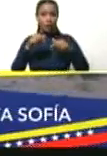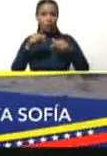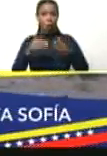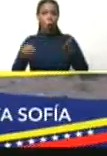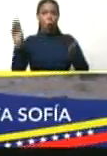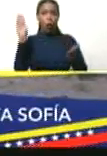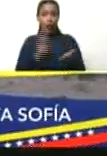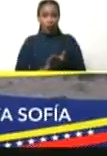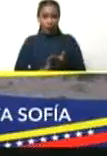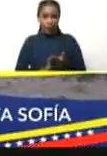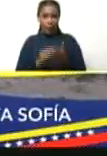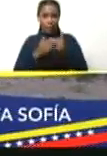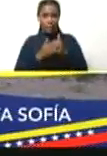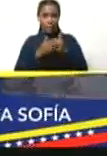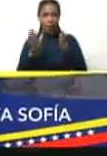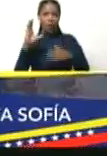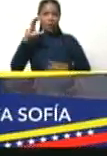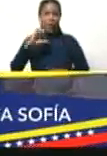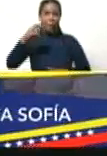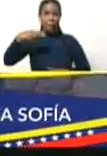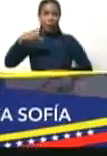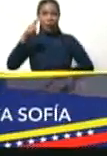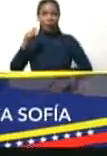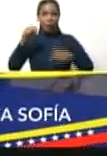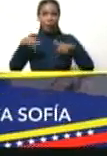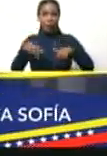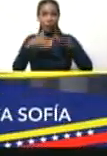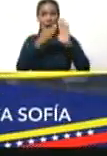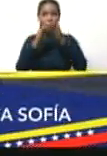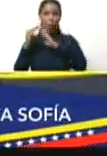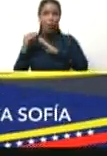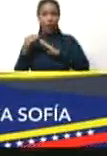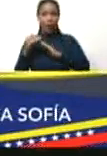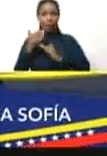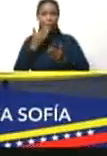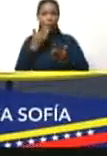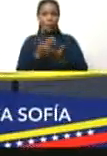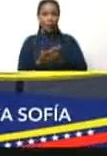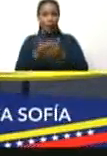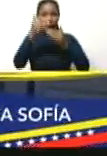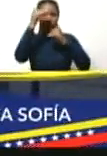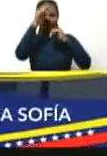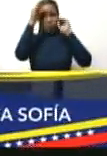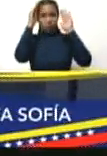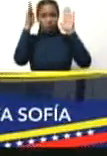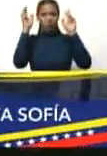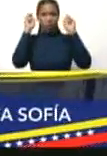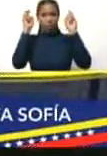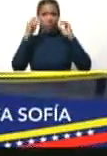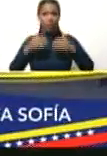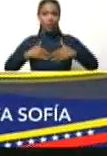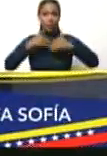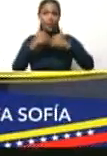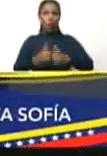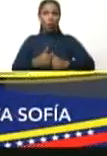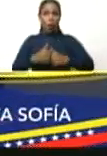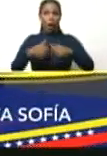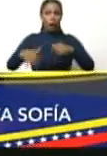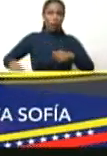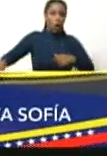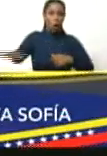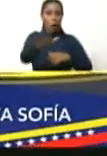relanzando este CPT tan hermoso de esta comunidad, que va a permitir atender en materia de salud a todo este